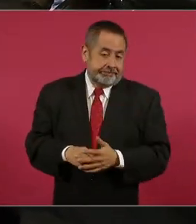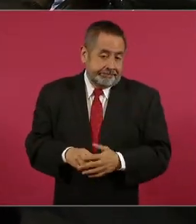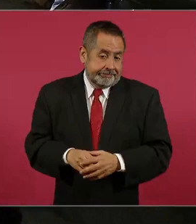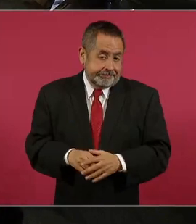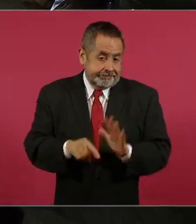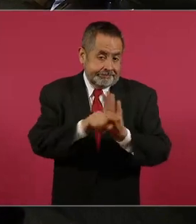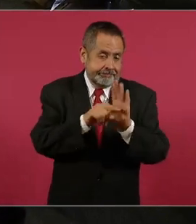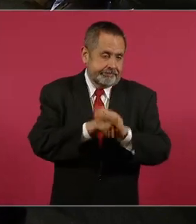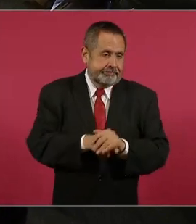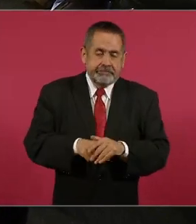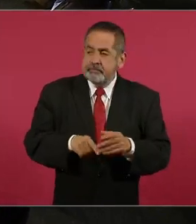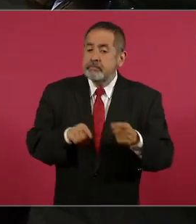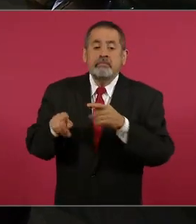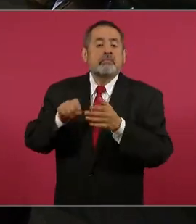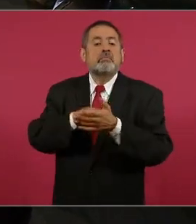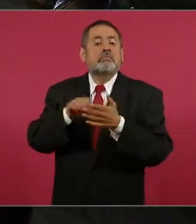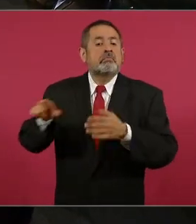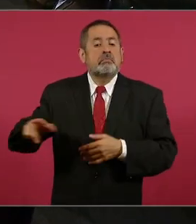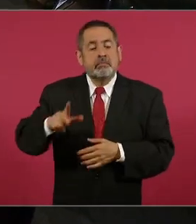lo de Villahermosa,